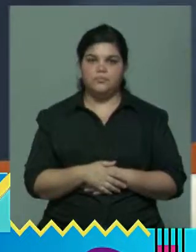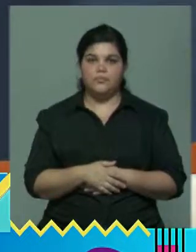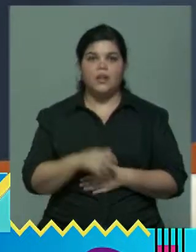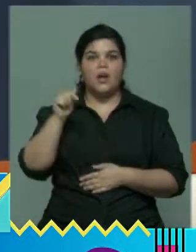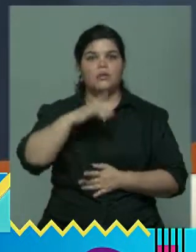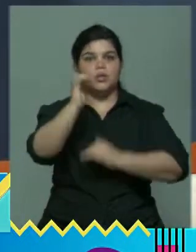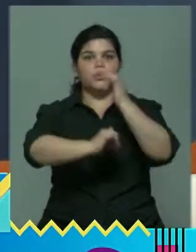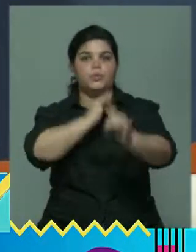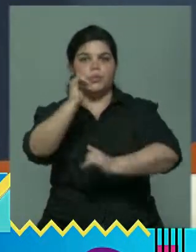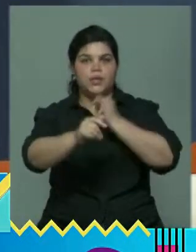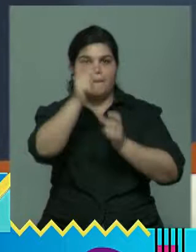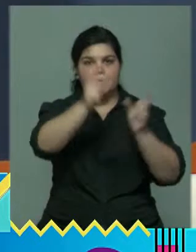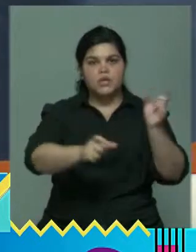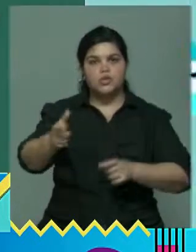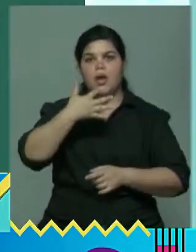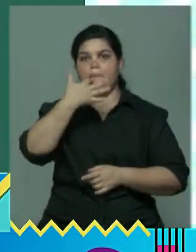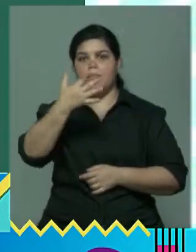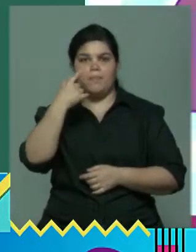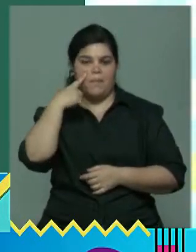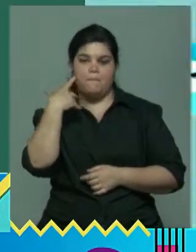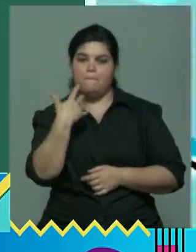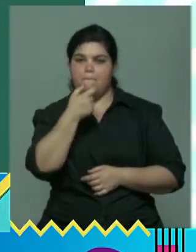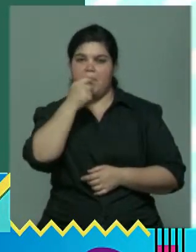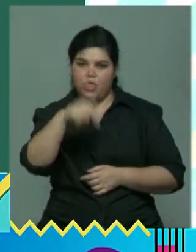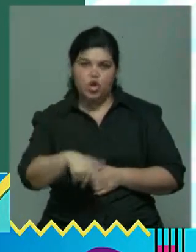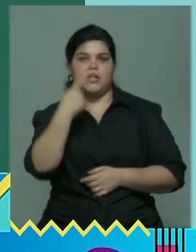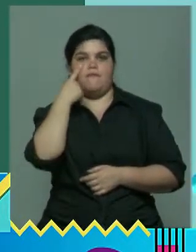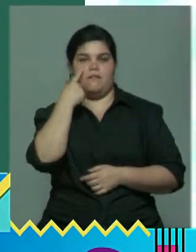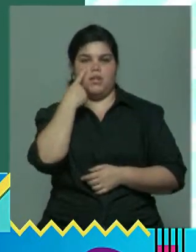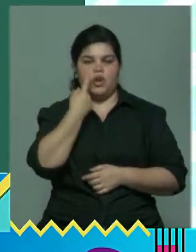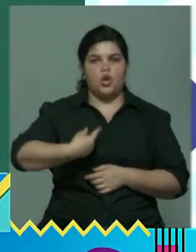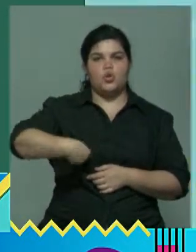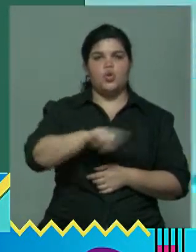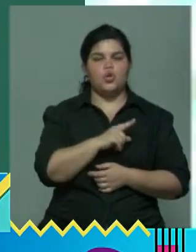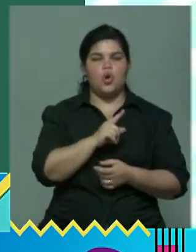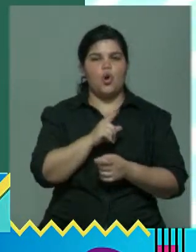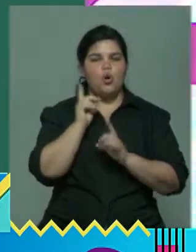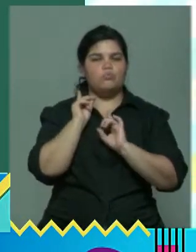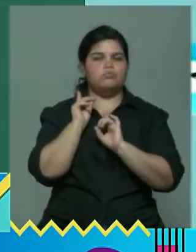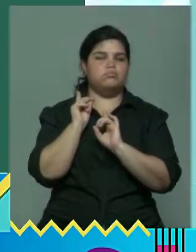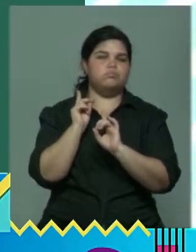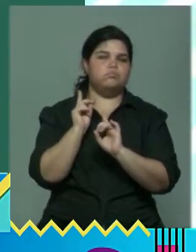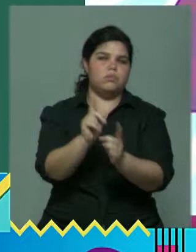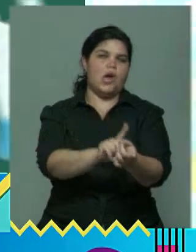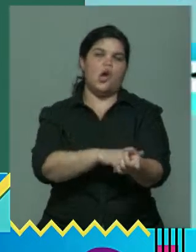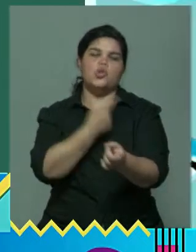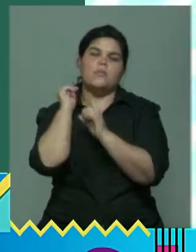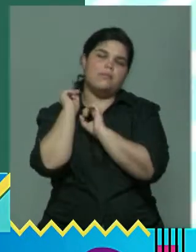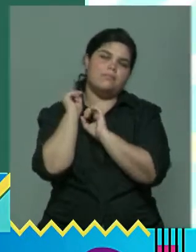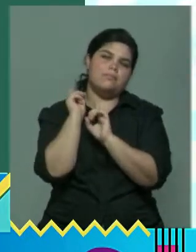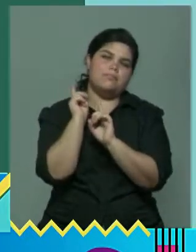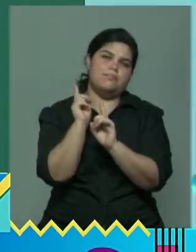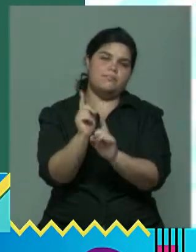que los mendocinos y mendocinas somos conservadores, yo creo, bueno, y supongo ahí